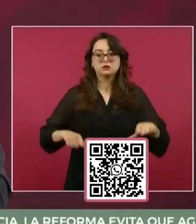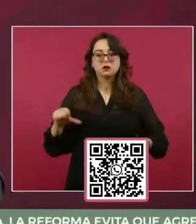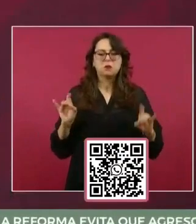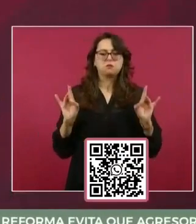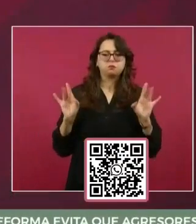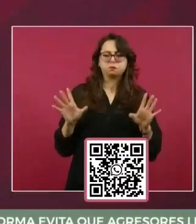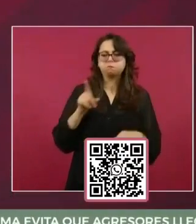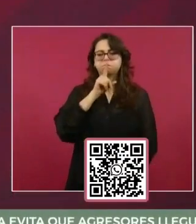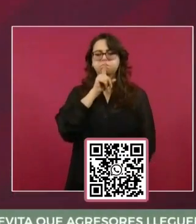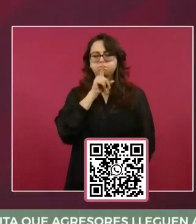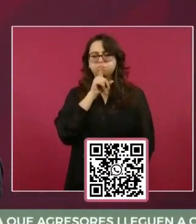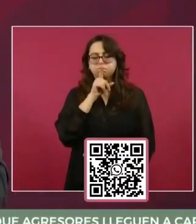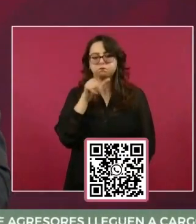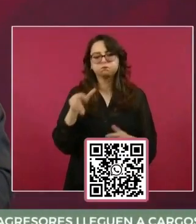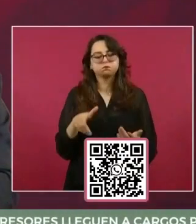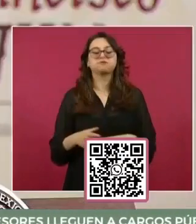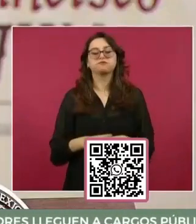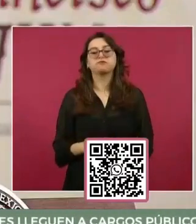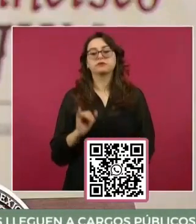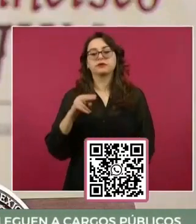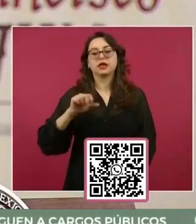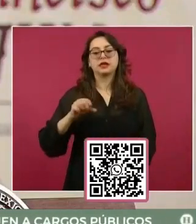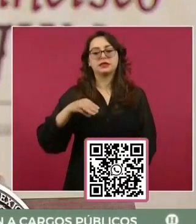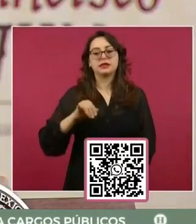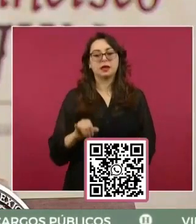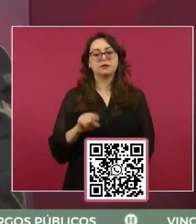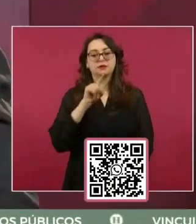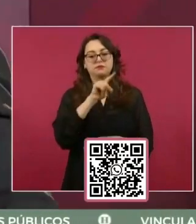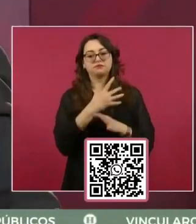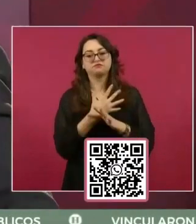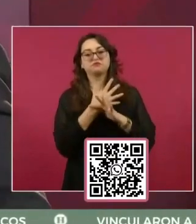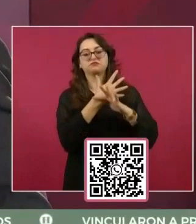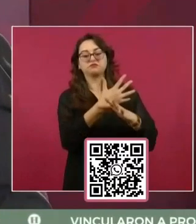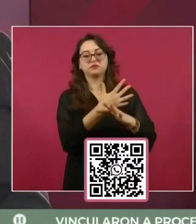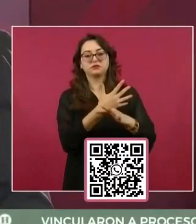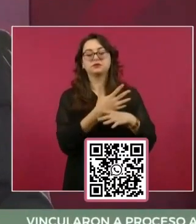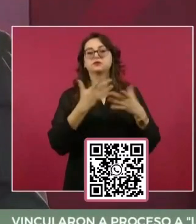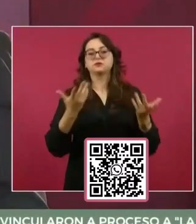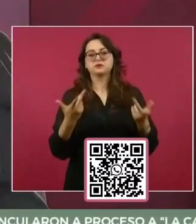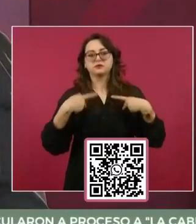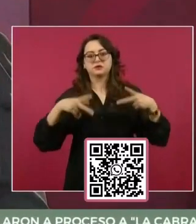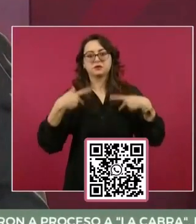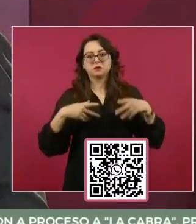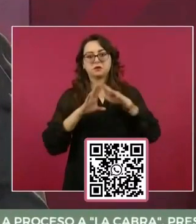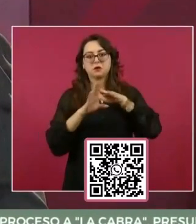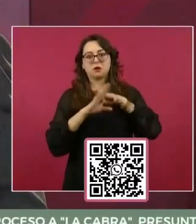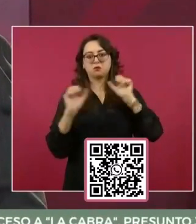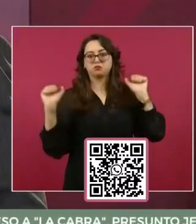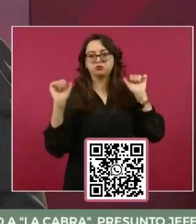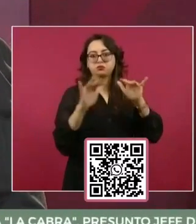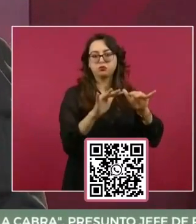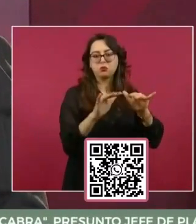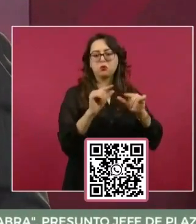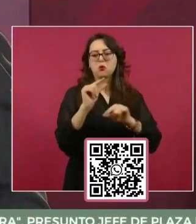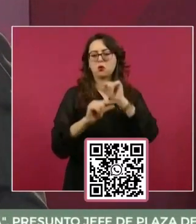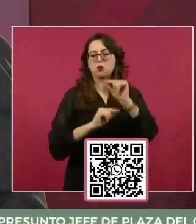en todo momento con estricto apego a derechos humanos. Que hay descenso en los flujos observados en los últimos días.